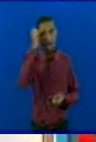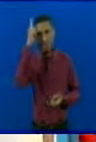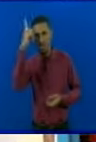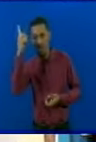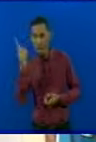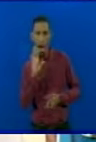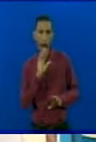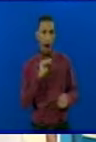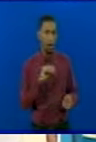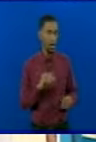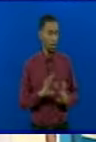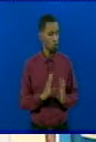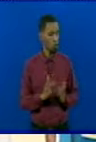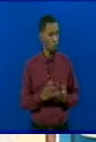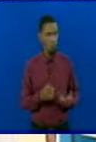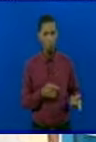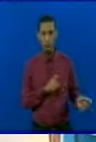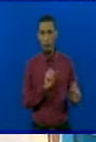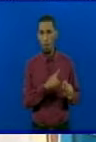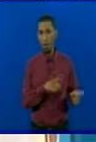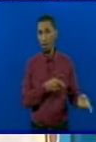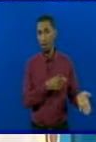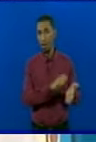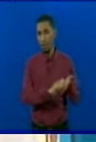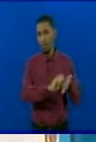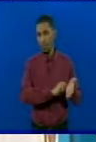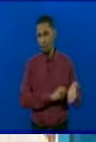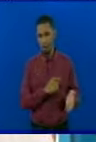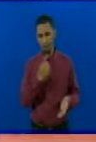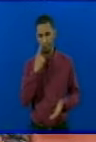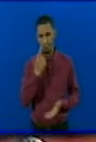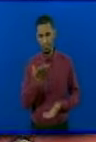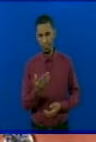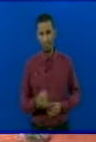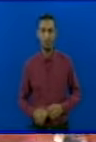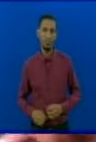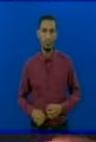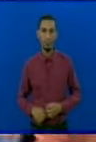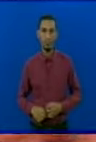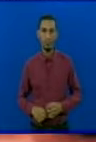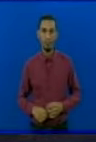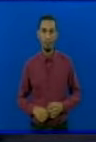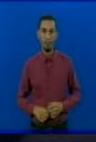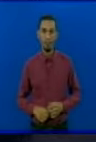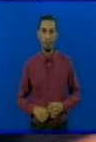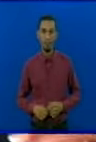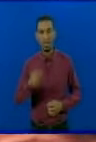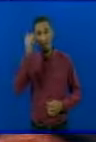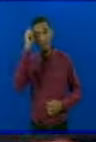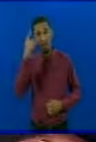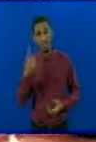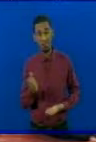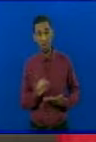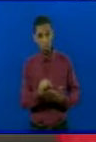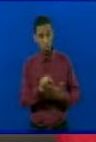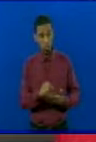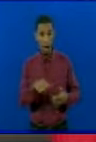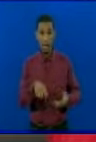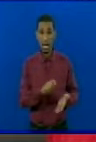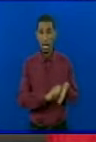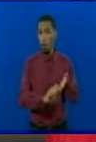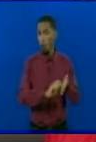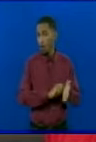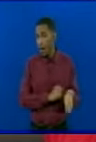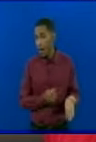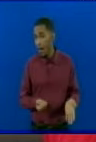los servicios que recibe en este tipo de instalaciones. Acompáñenme. ¿Cuál es su opinión acerca del servicio que recibe en esta bodega? ¿Cómo es la